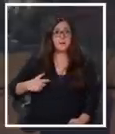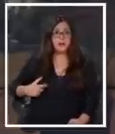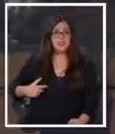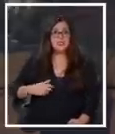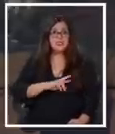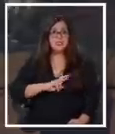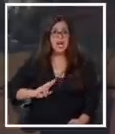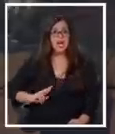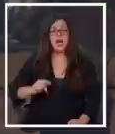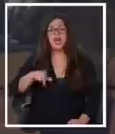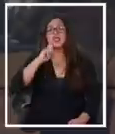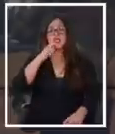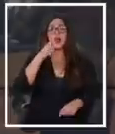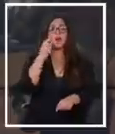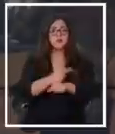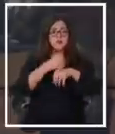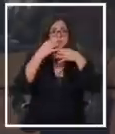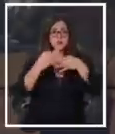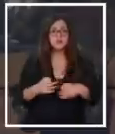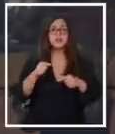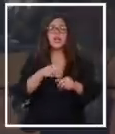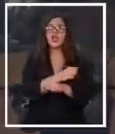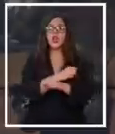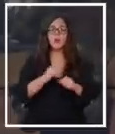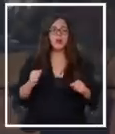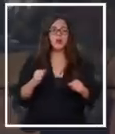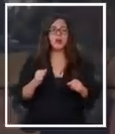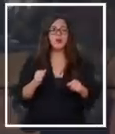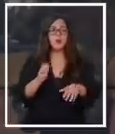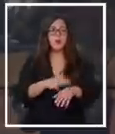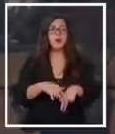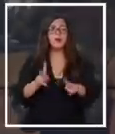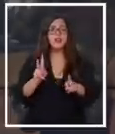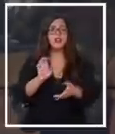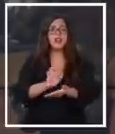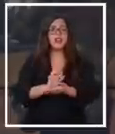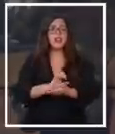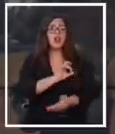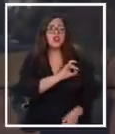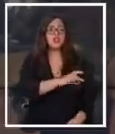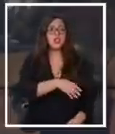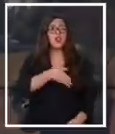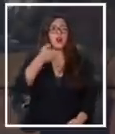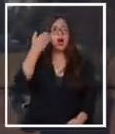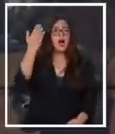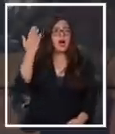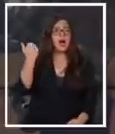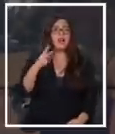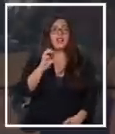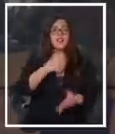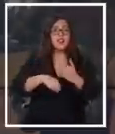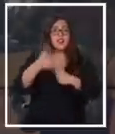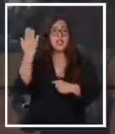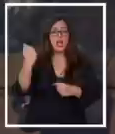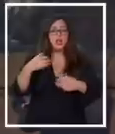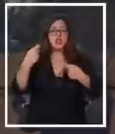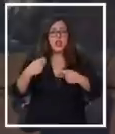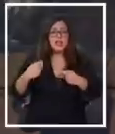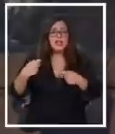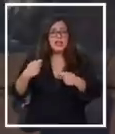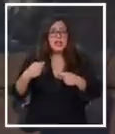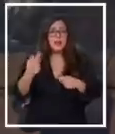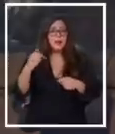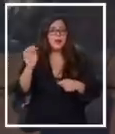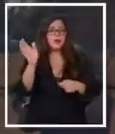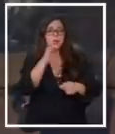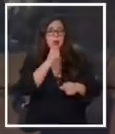vamos a tener un mando firme en que no podemos seguir haciendo lo que el estado chileno ha intentado durante los últimos 20 años no ha tenido resultado que abordarlo